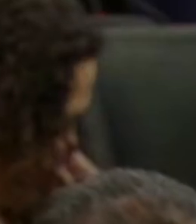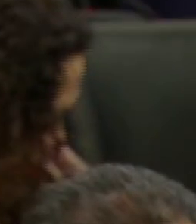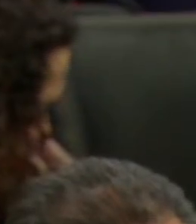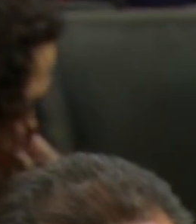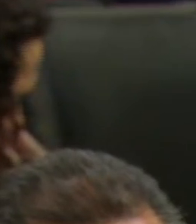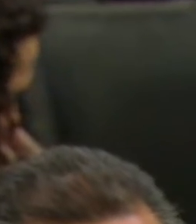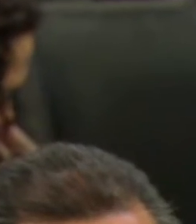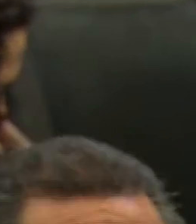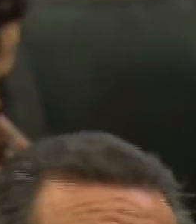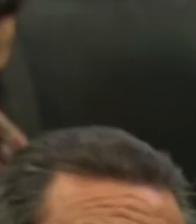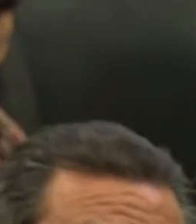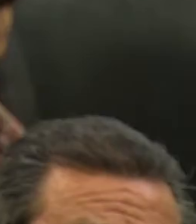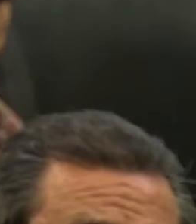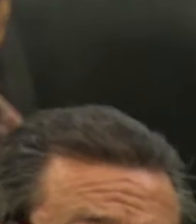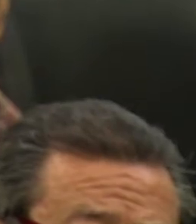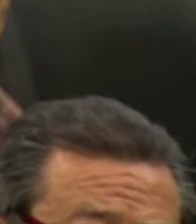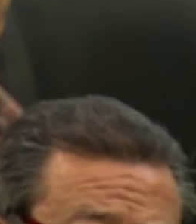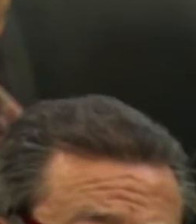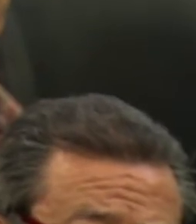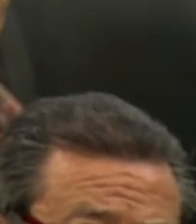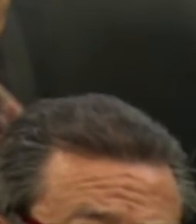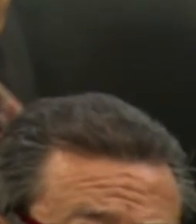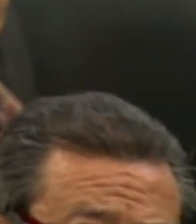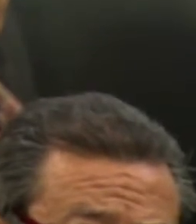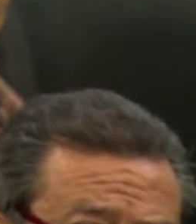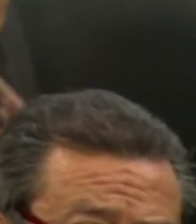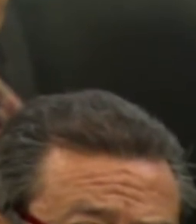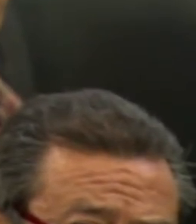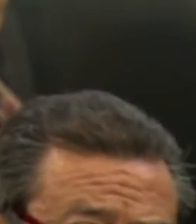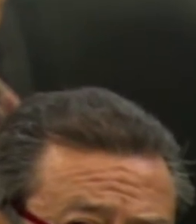Gracias, presidente. Primero,